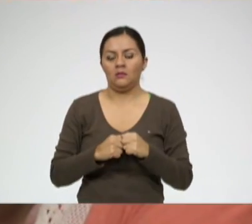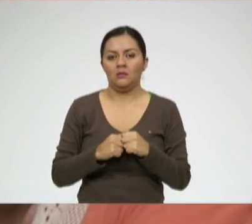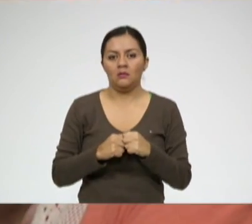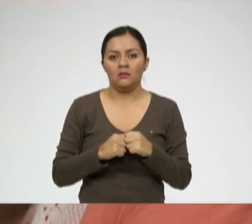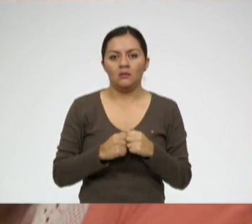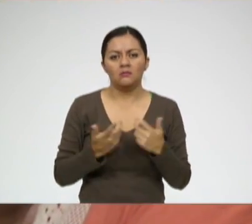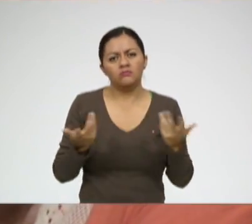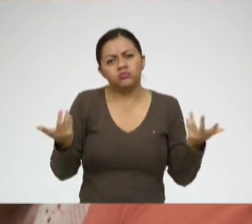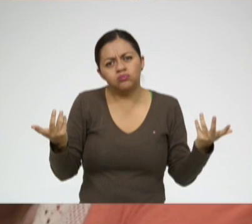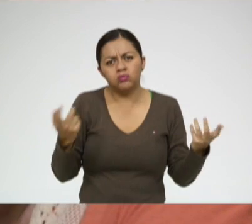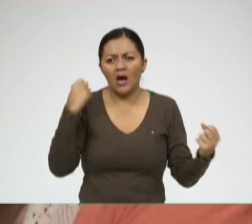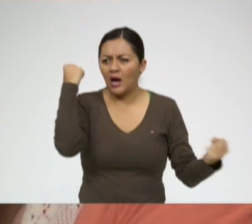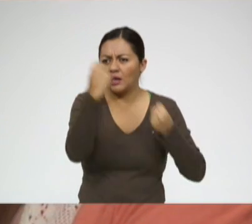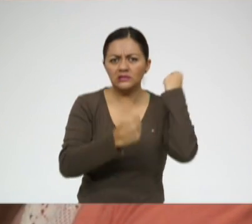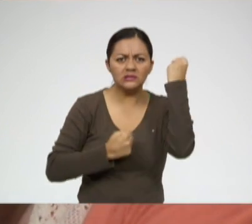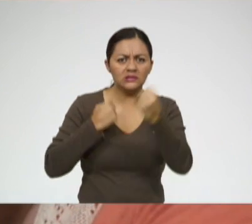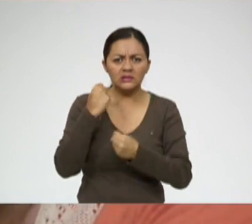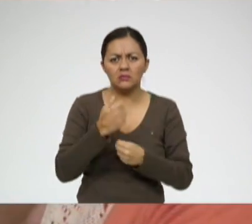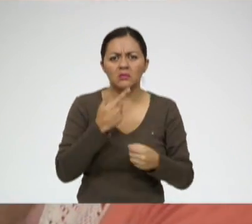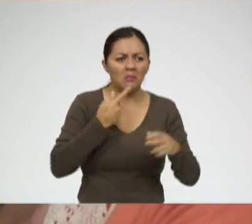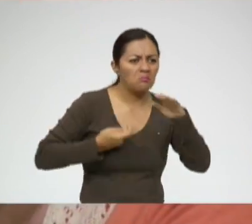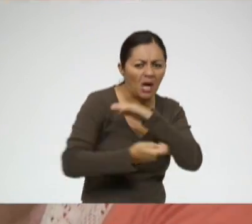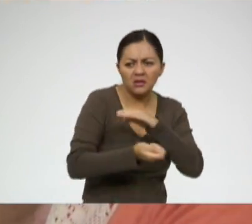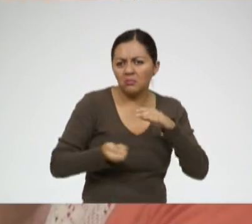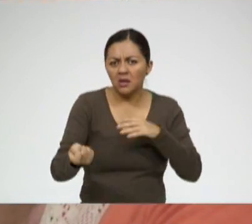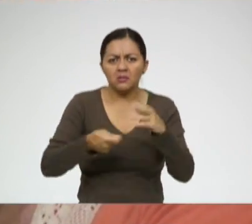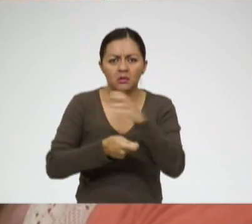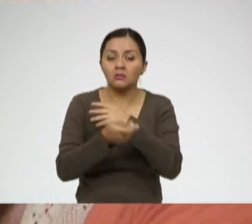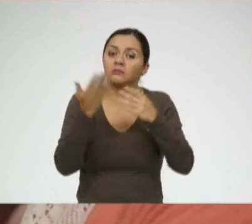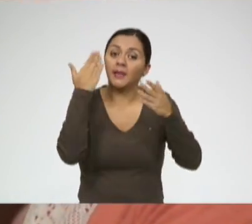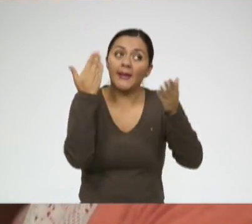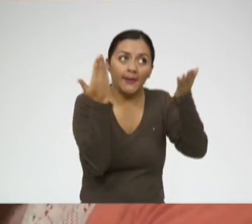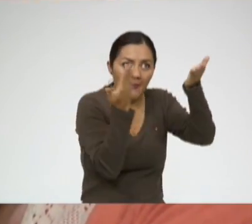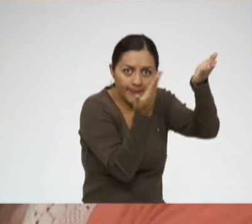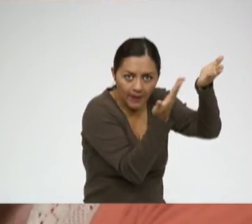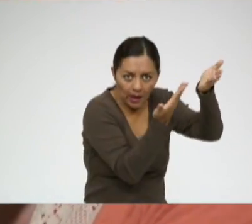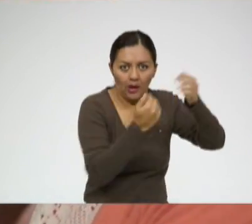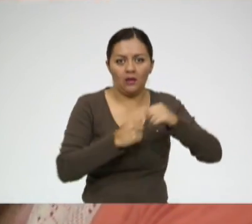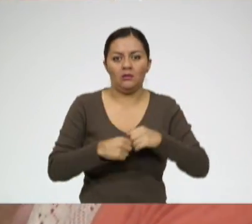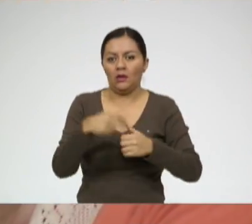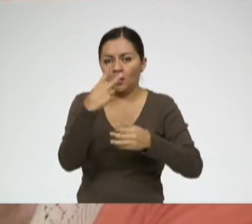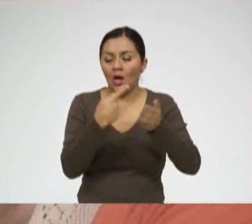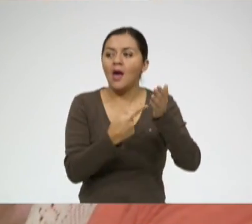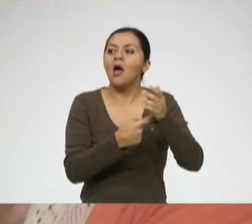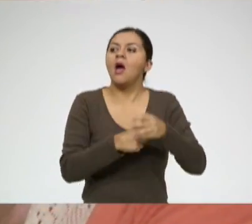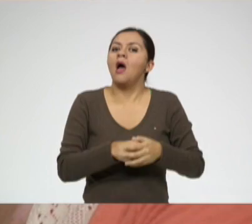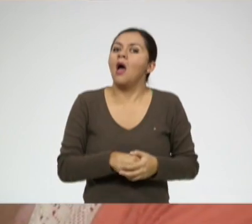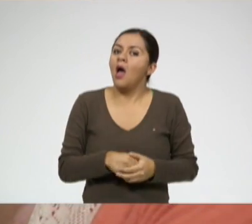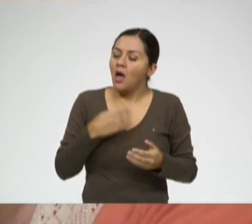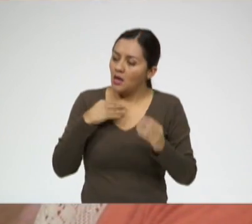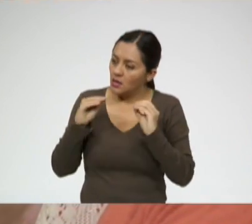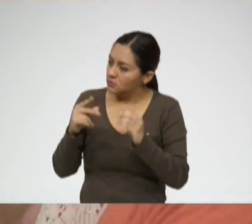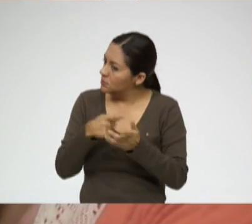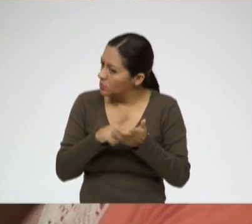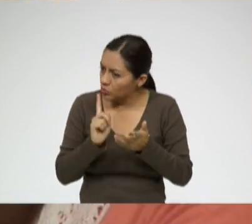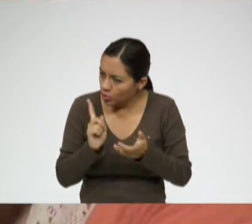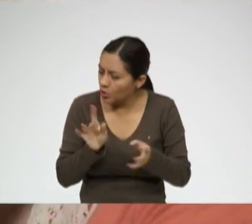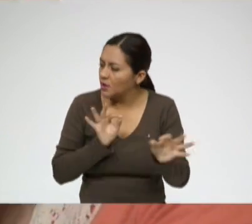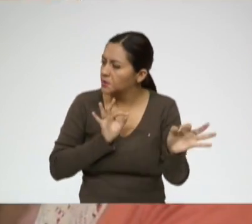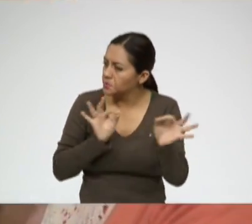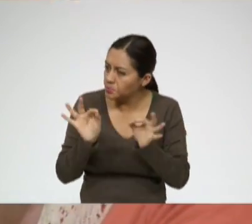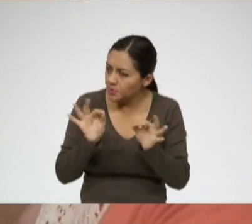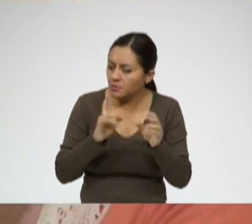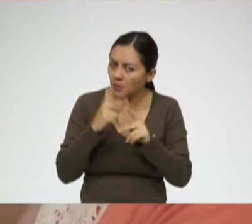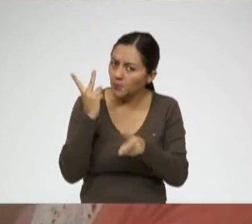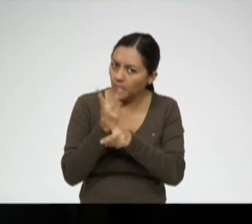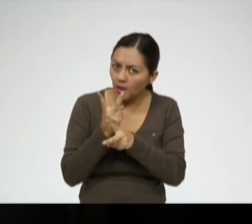les da por ser agresivos y matan a uno y todo. Entonces, cuando vemos ese tipo de programas les enseñamos, les explicamos los